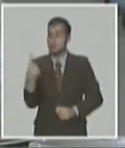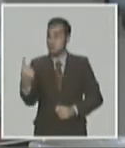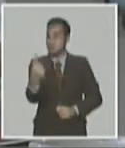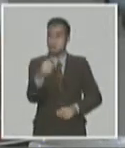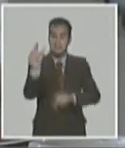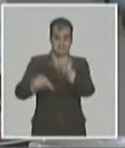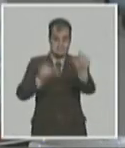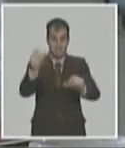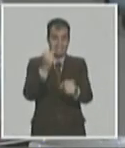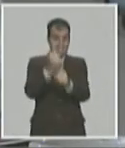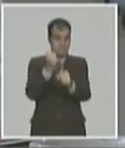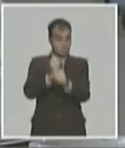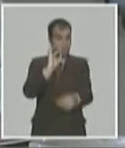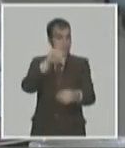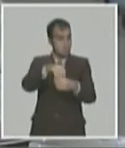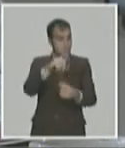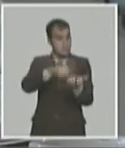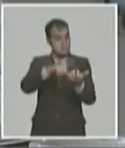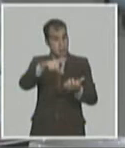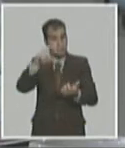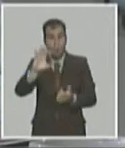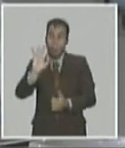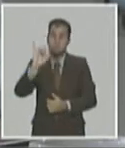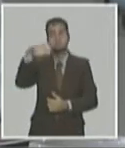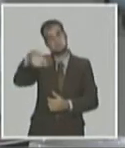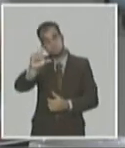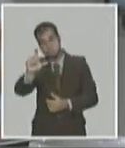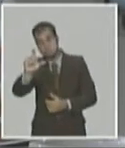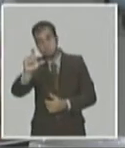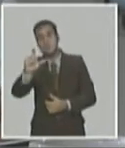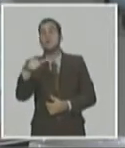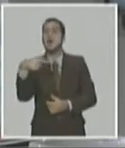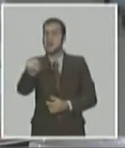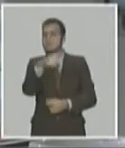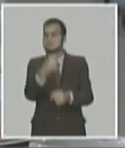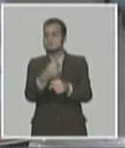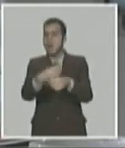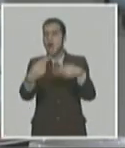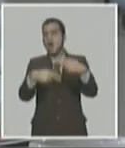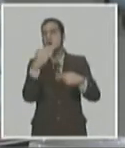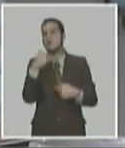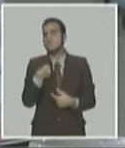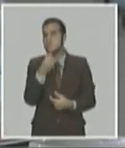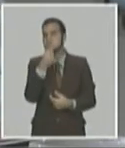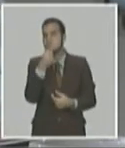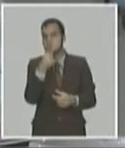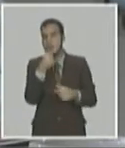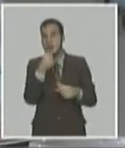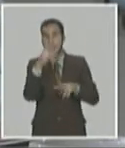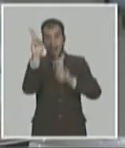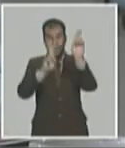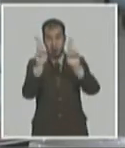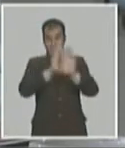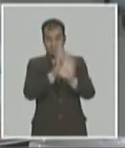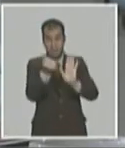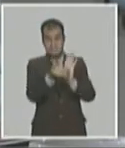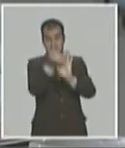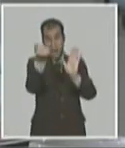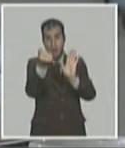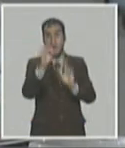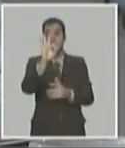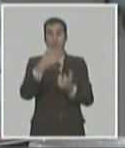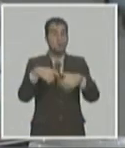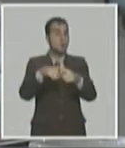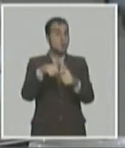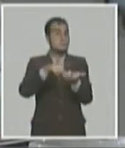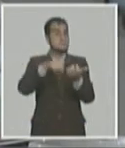sean del partido o de la Unión de Jóvenes Comunistas, para poder darle respuesta a esos acuerdos que se emanaron del 8º Congreso del Partido.